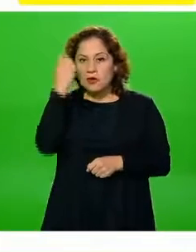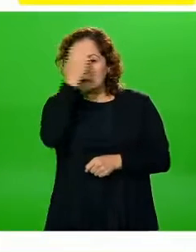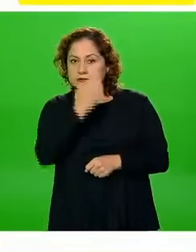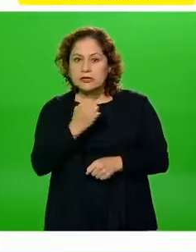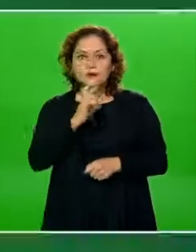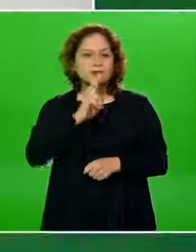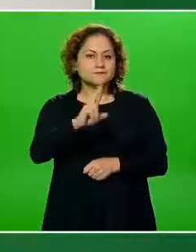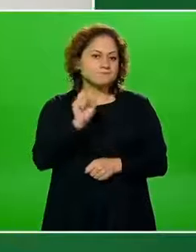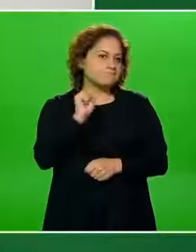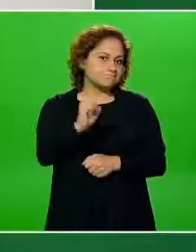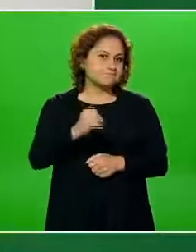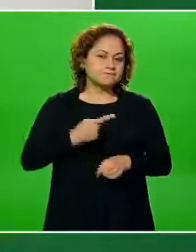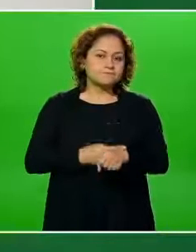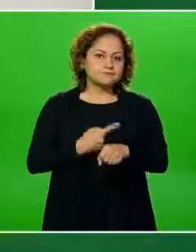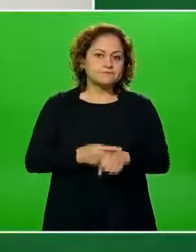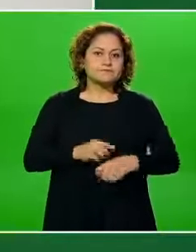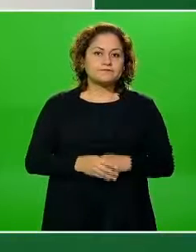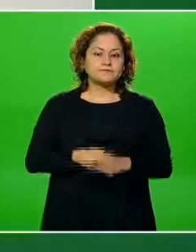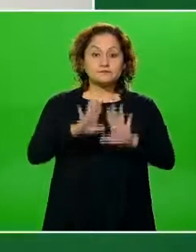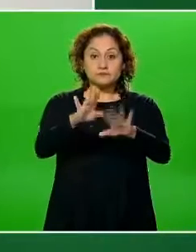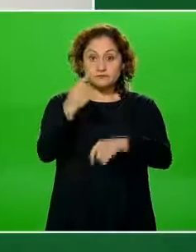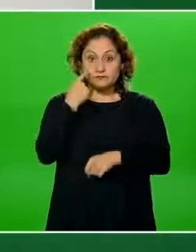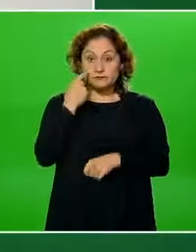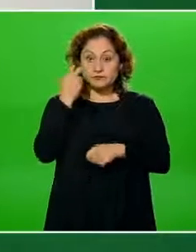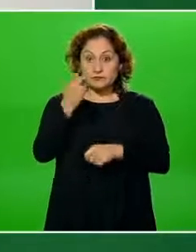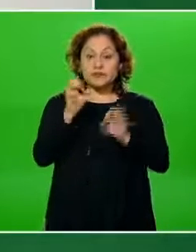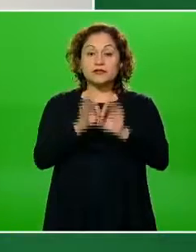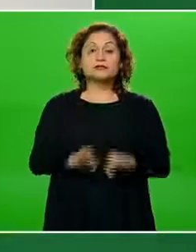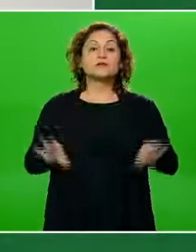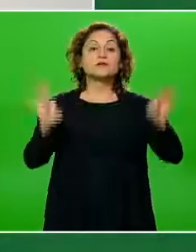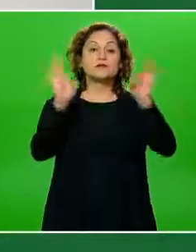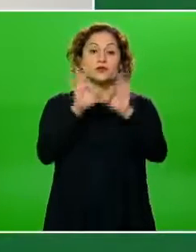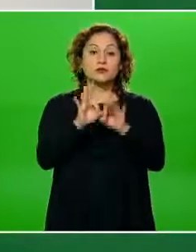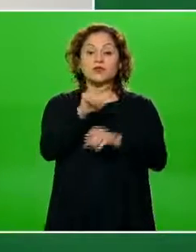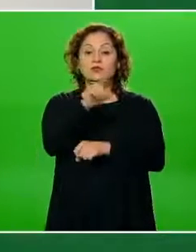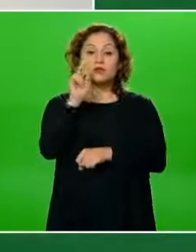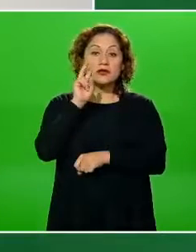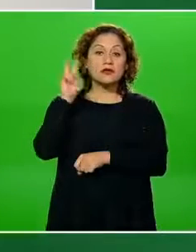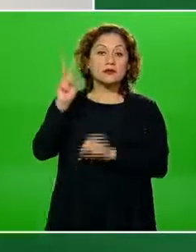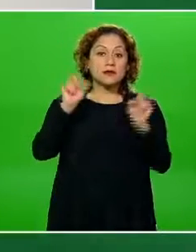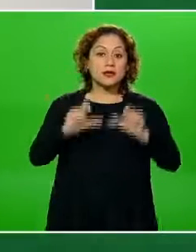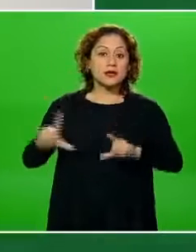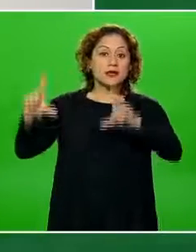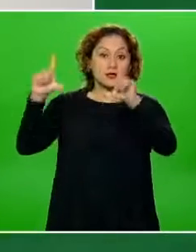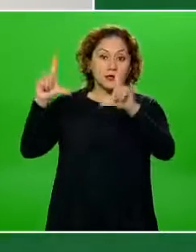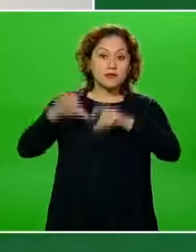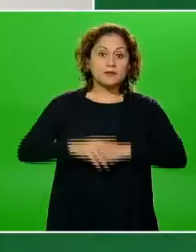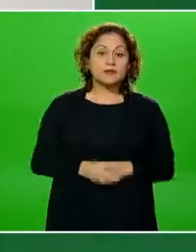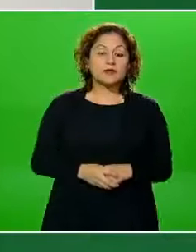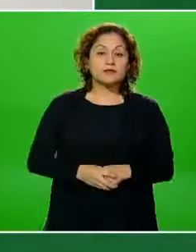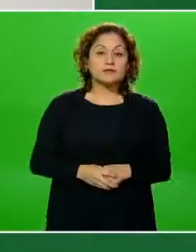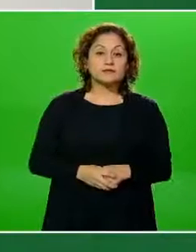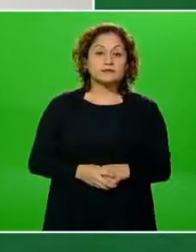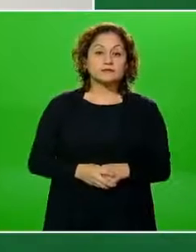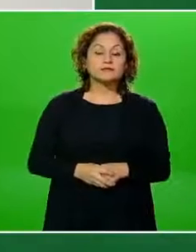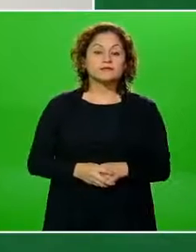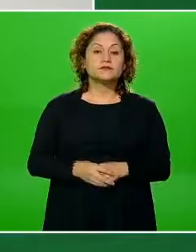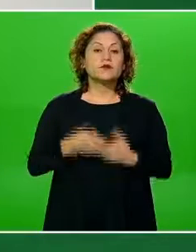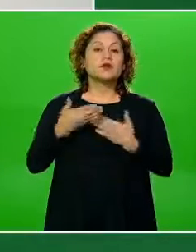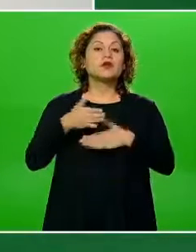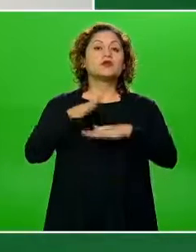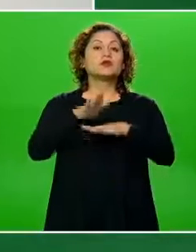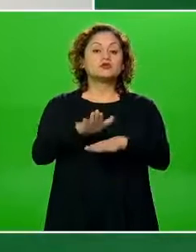confirmatoria. Aquí es importante mencionar, como ustedes pueden ver en la lámina, si lo vemos también con respecto a la semana anterior,